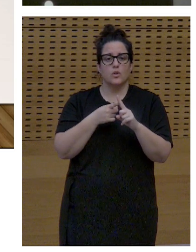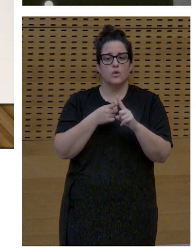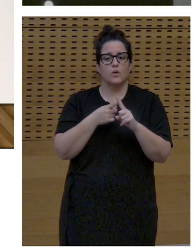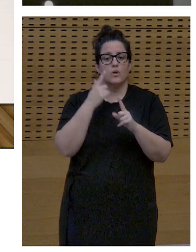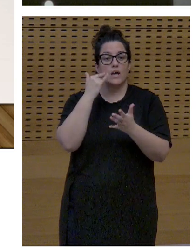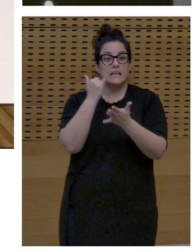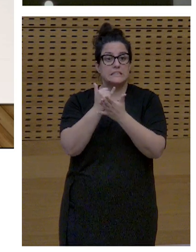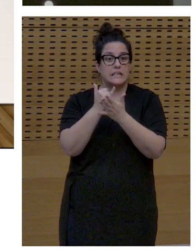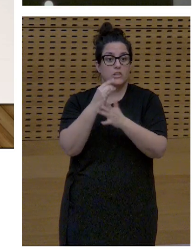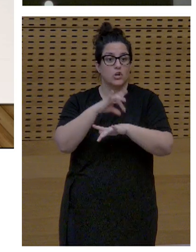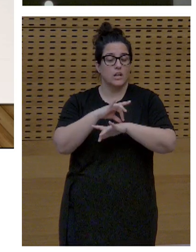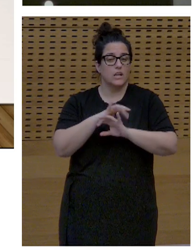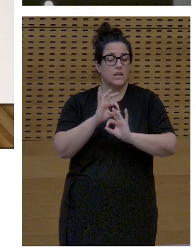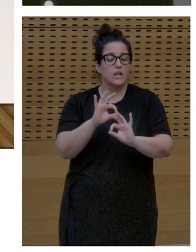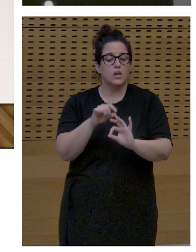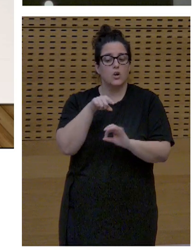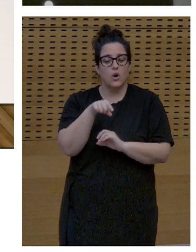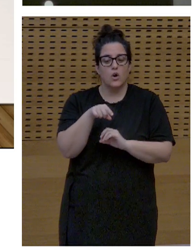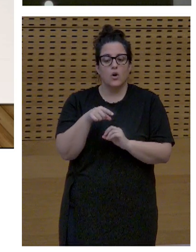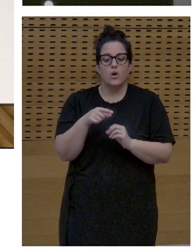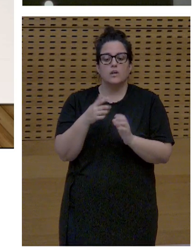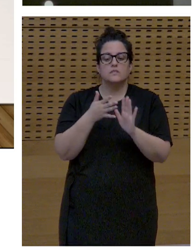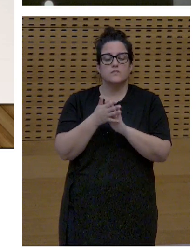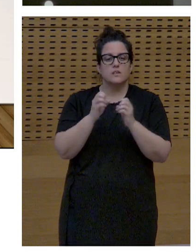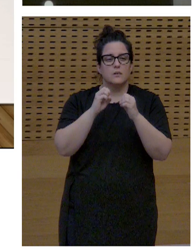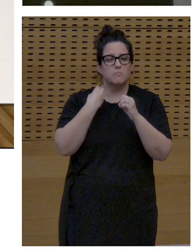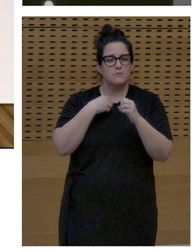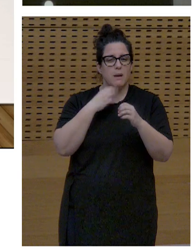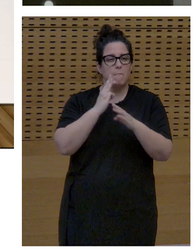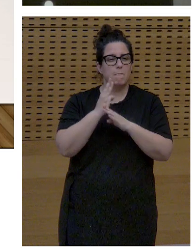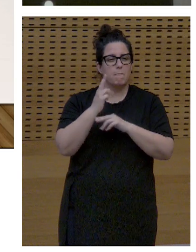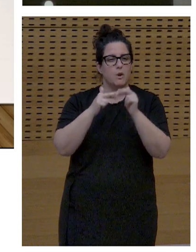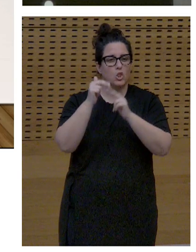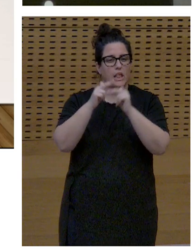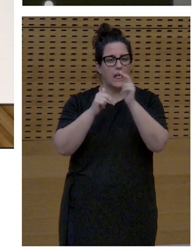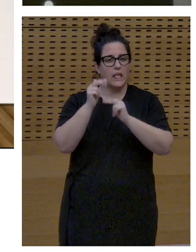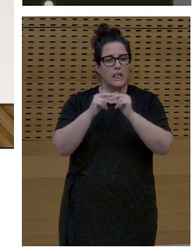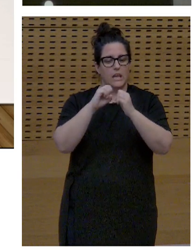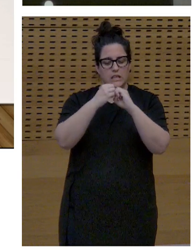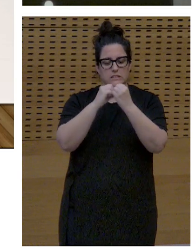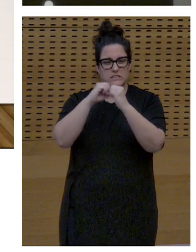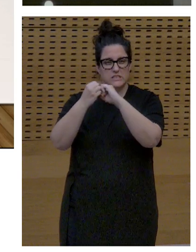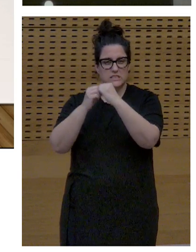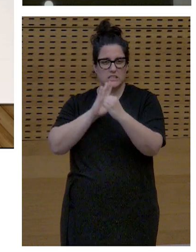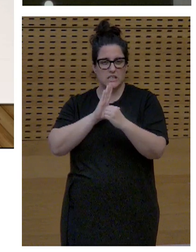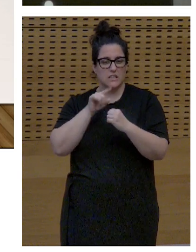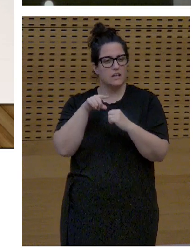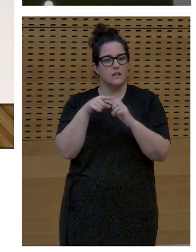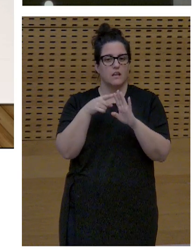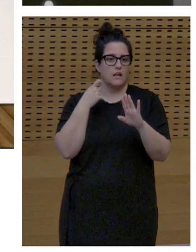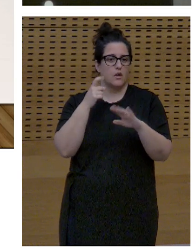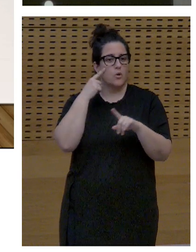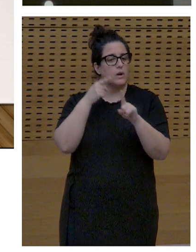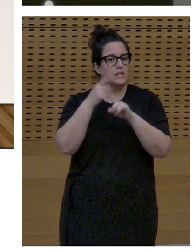van dirigidos a eliminar esas proteínas, intentar eliminar esas proteínas para que no dañen las neuronas. Y